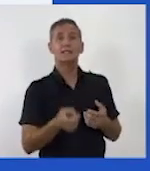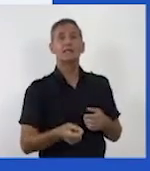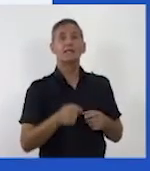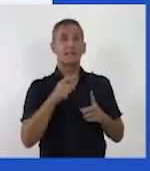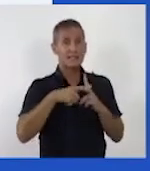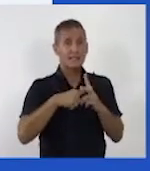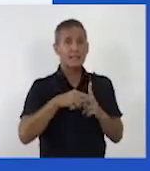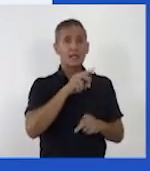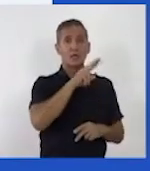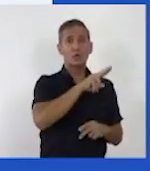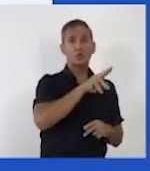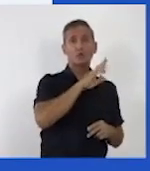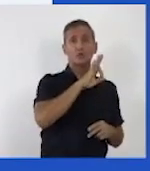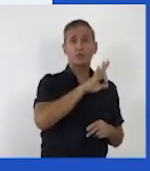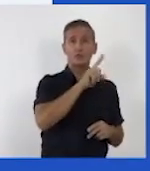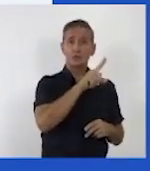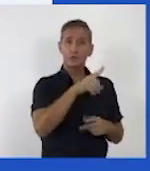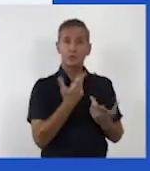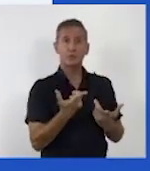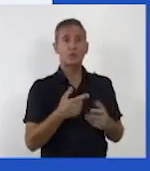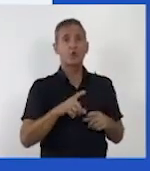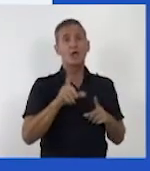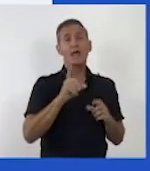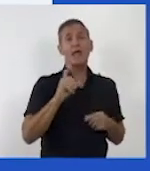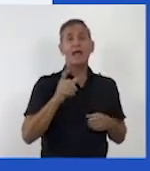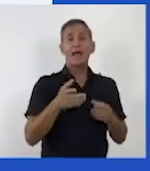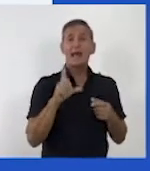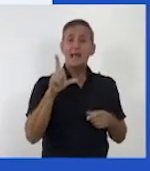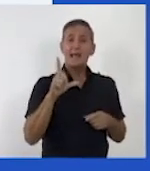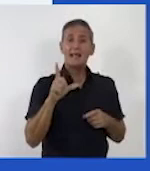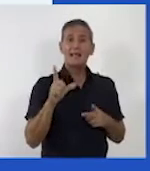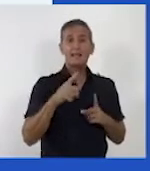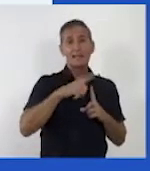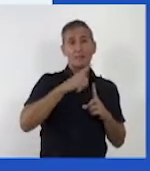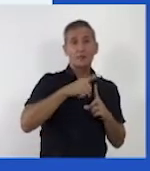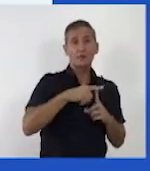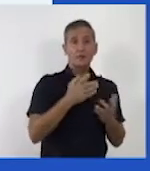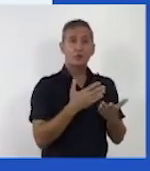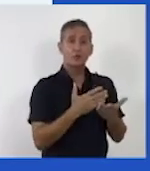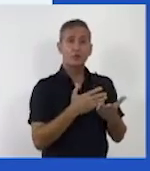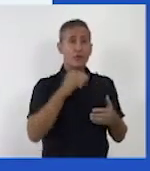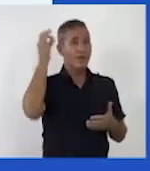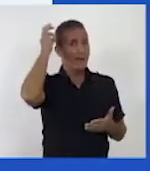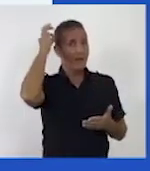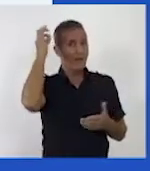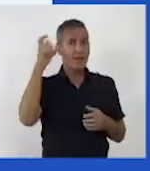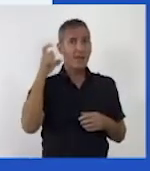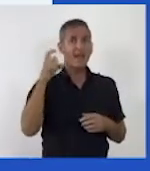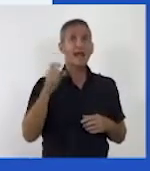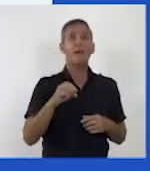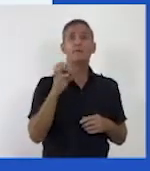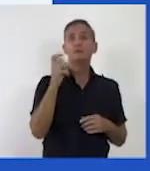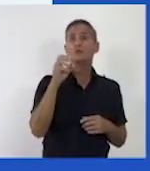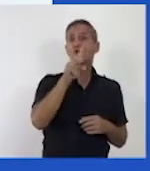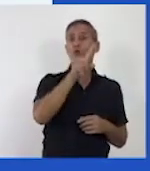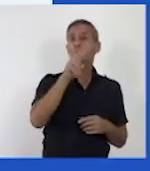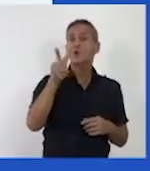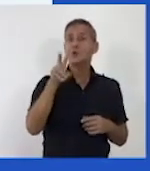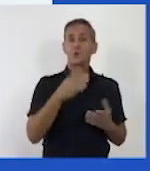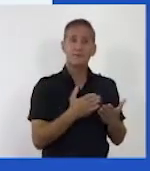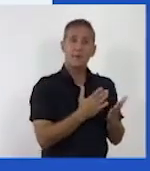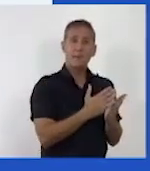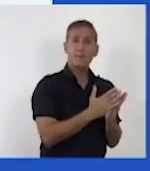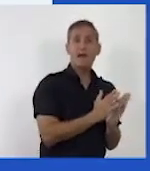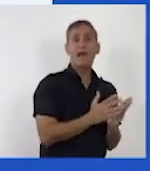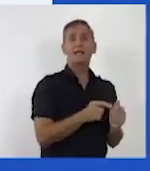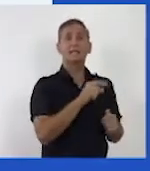copy del libro de texto de español nos vamos entonces a iniciar en el capítulo número 12 que está de las páginas